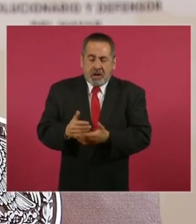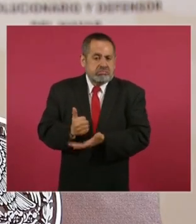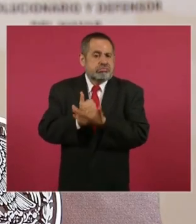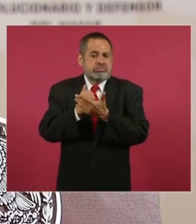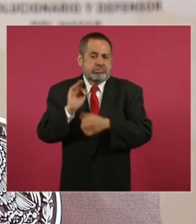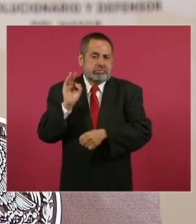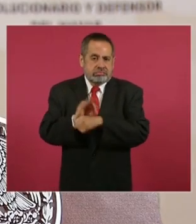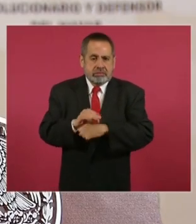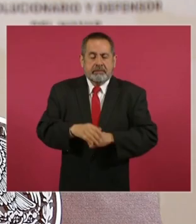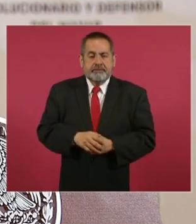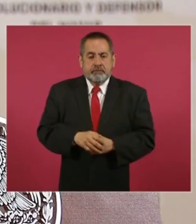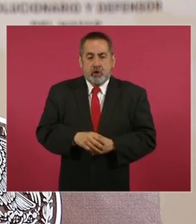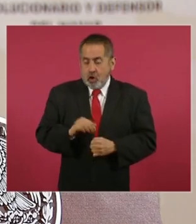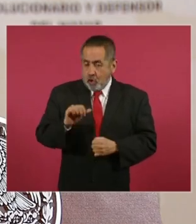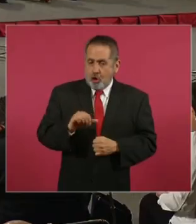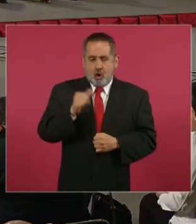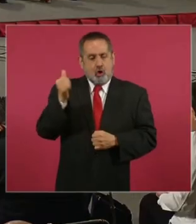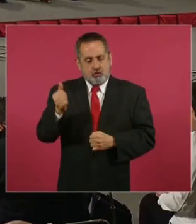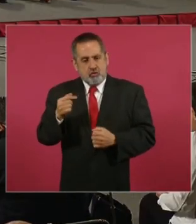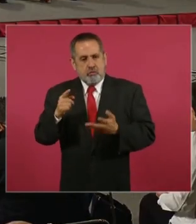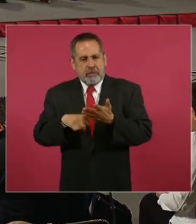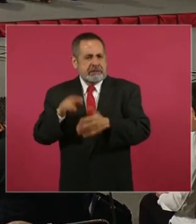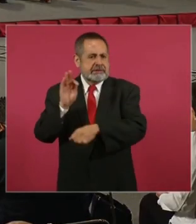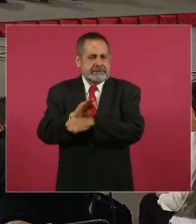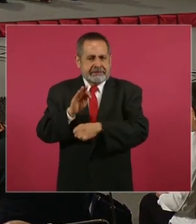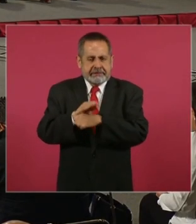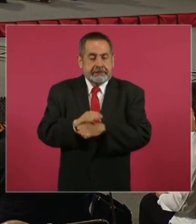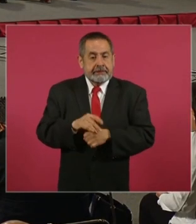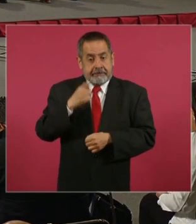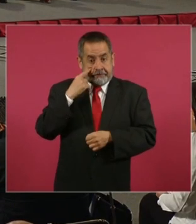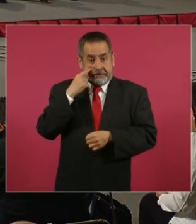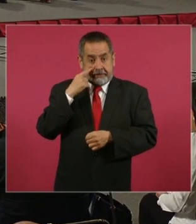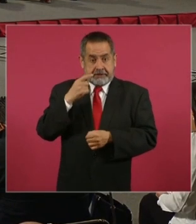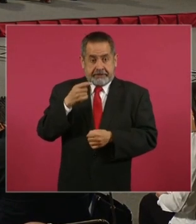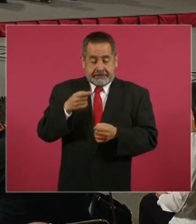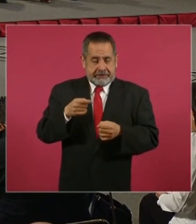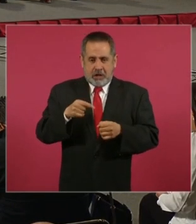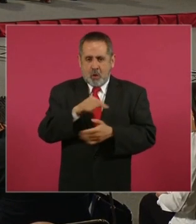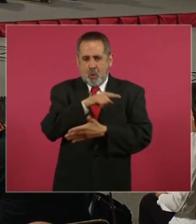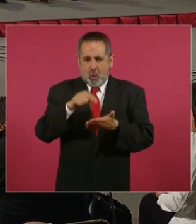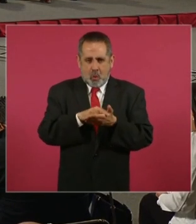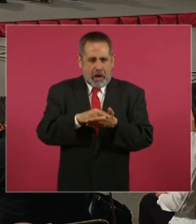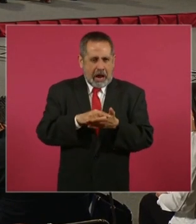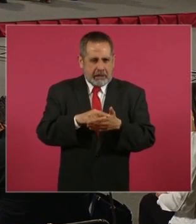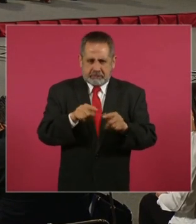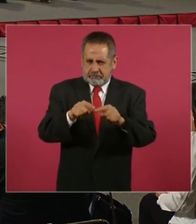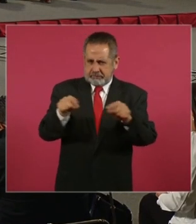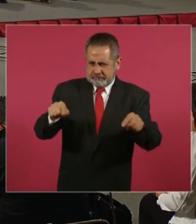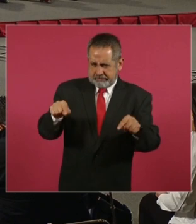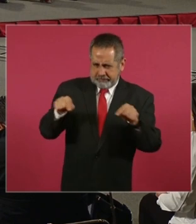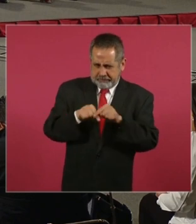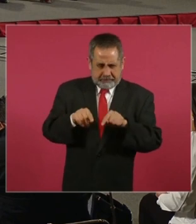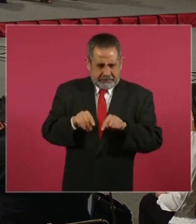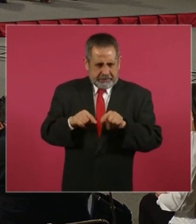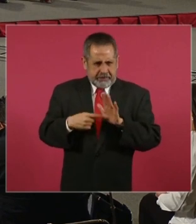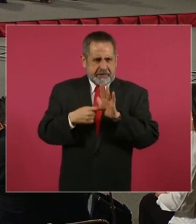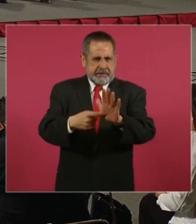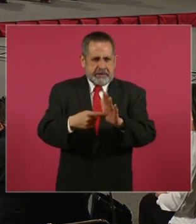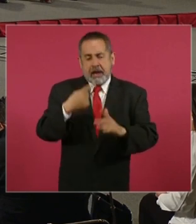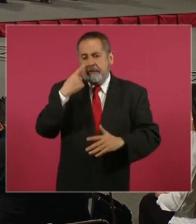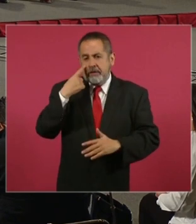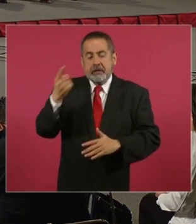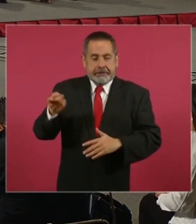Bueno. ¿Qué otra cosa se protege? Pues con la ampliación de estos polígonos, la que ahí está muy bien,